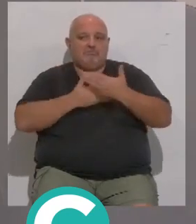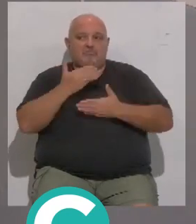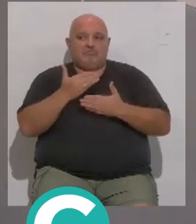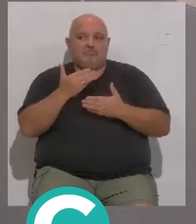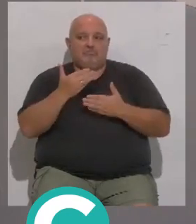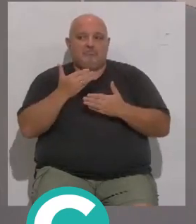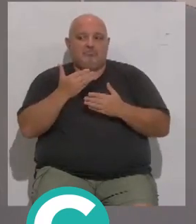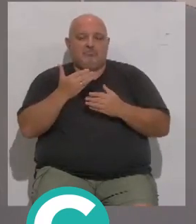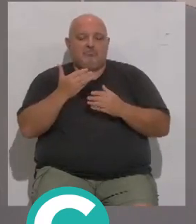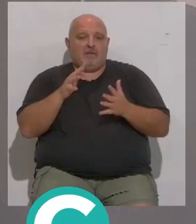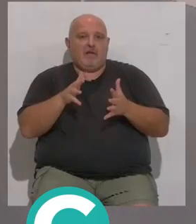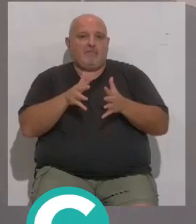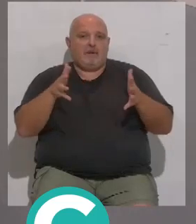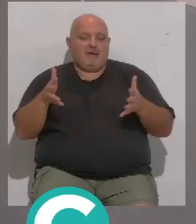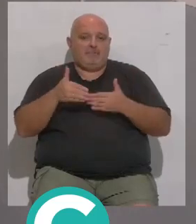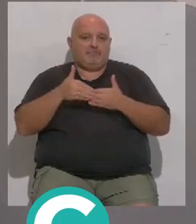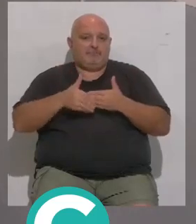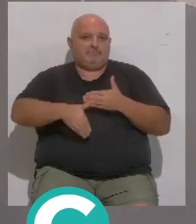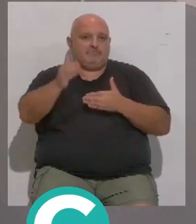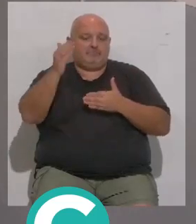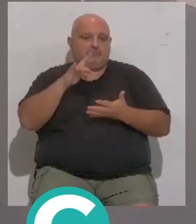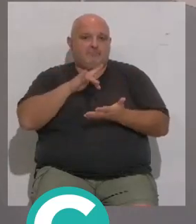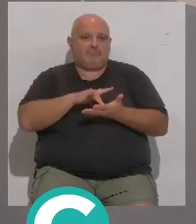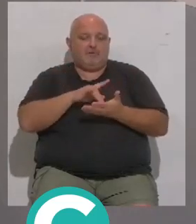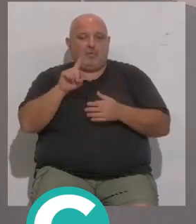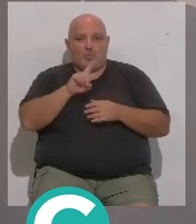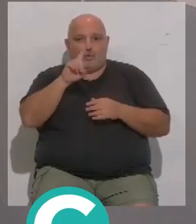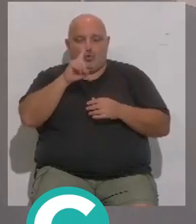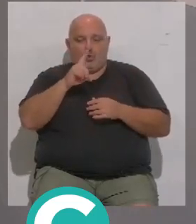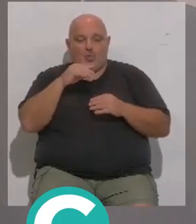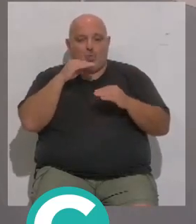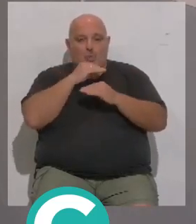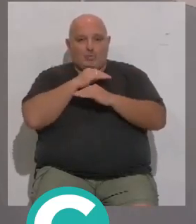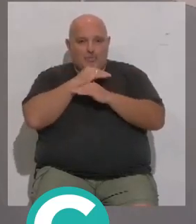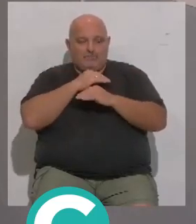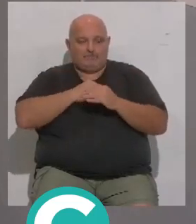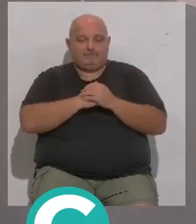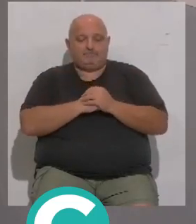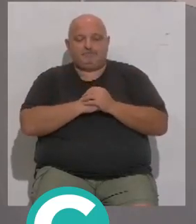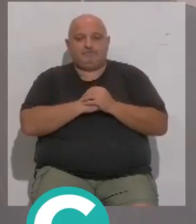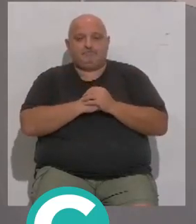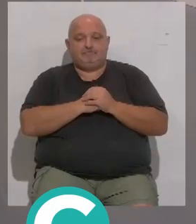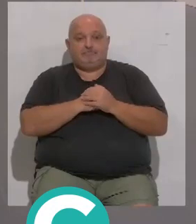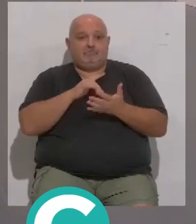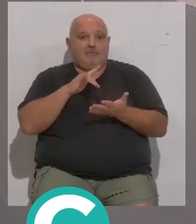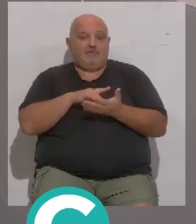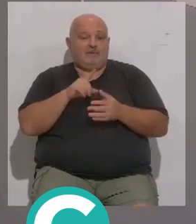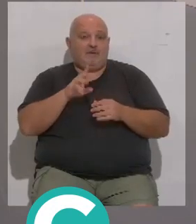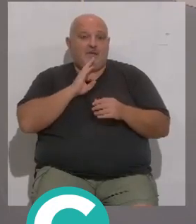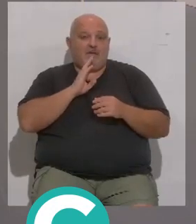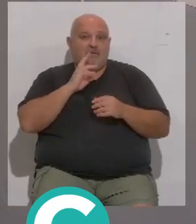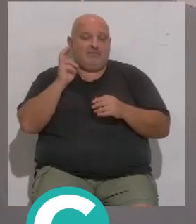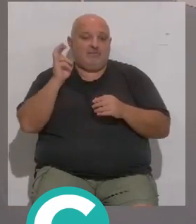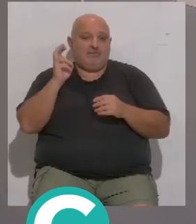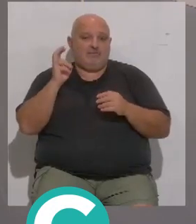se amplíe hasta el día 1 de octubre, fecha en donde nos